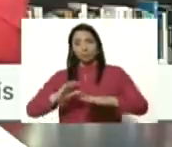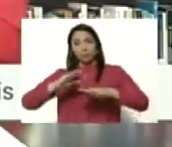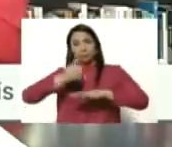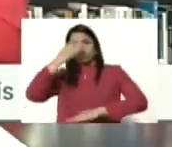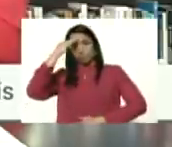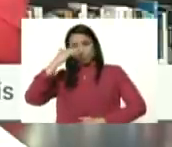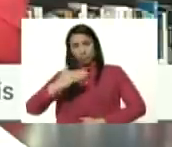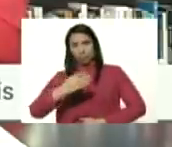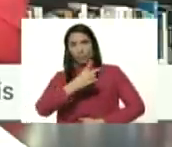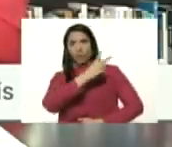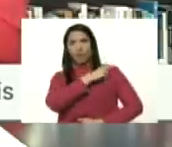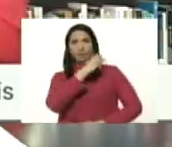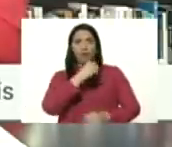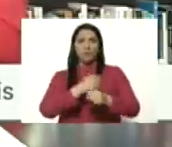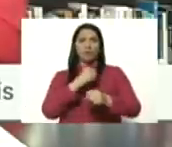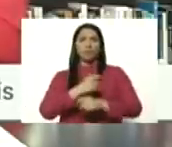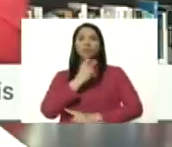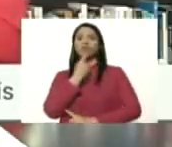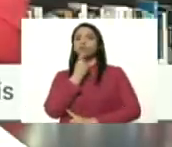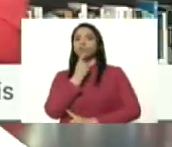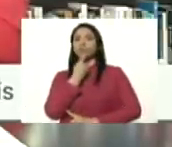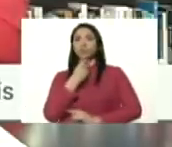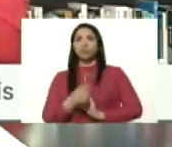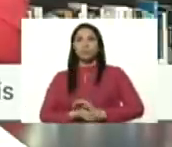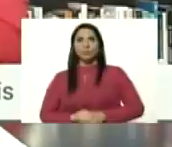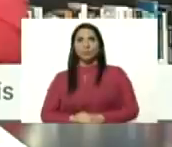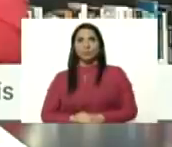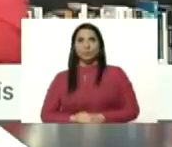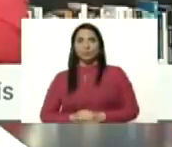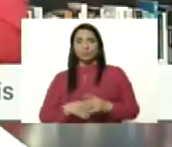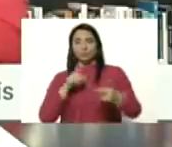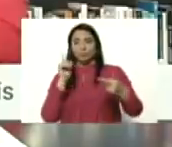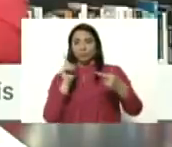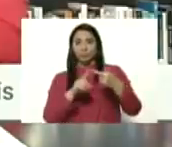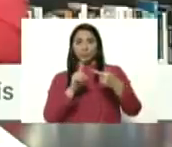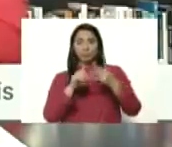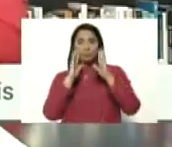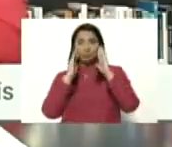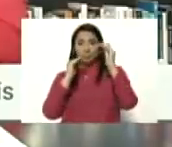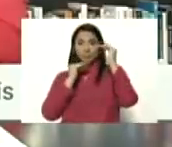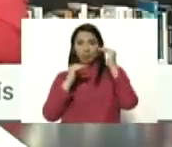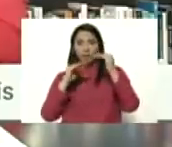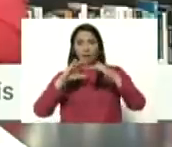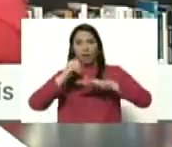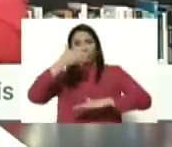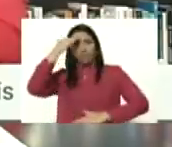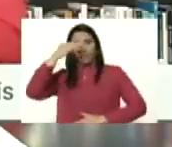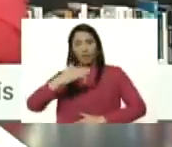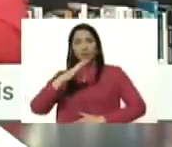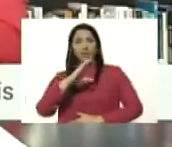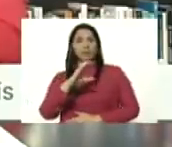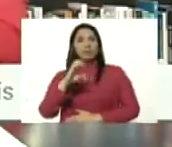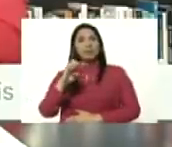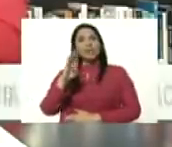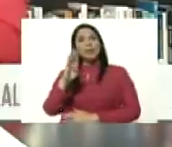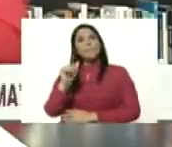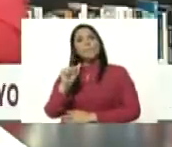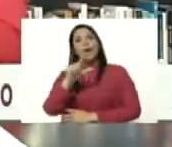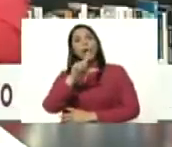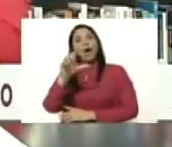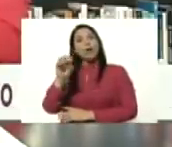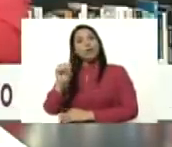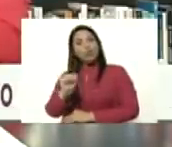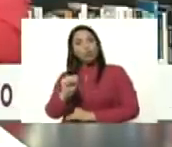en jefe obrero Vladimir Padrino López. Atención, almirante en jefe de los mares